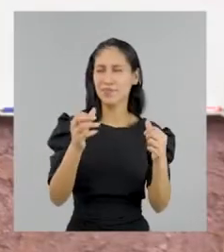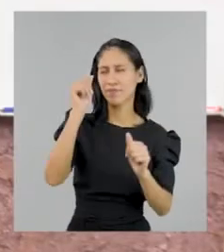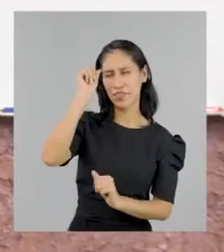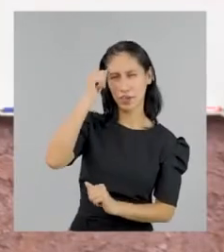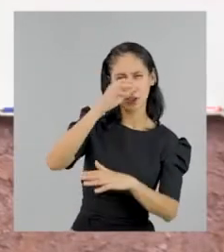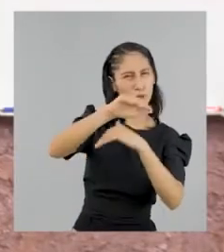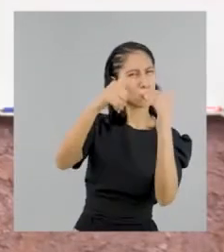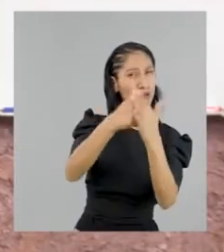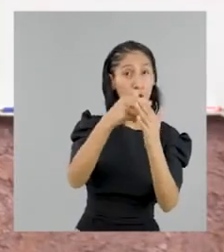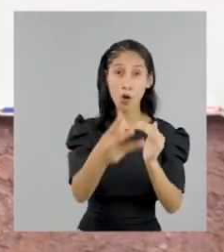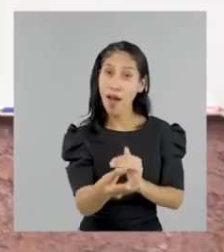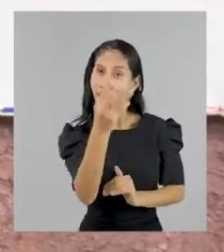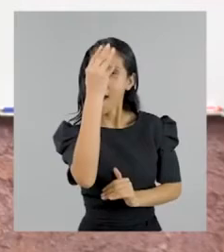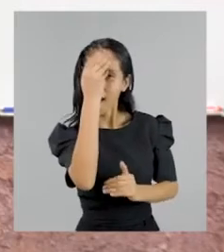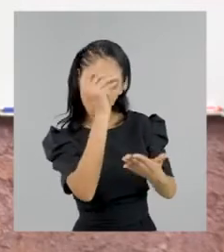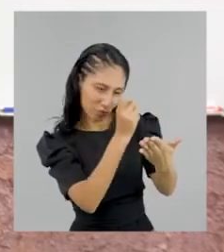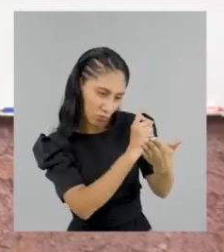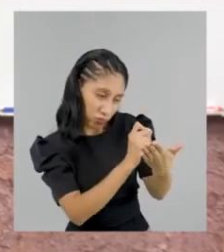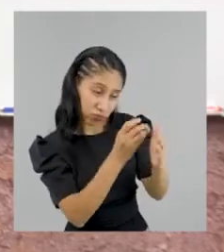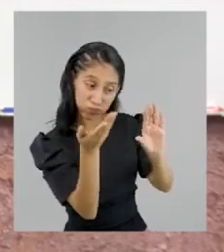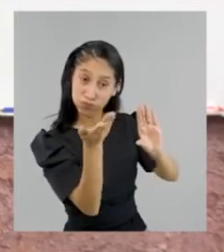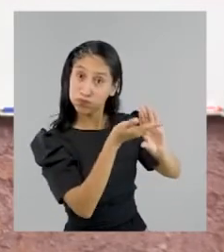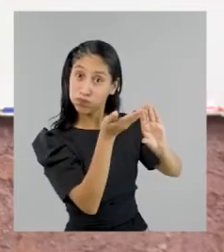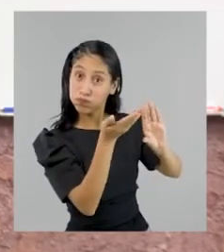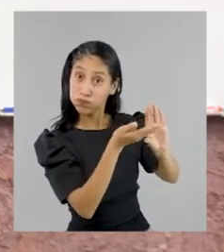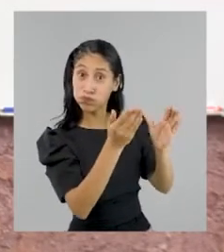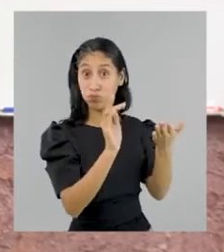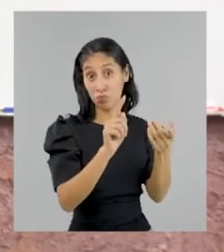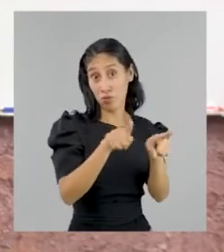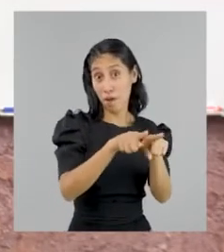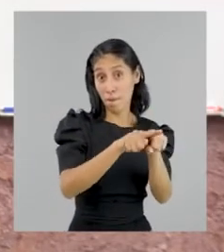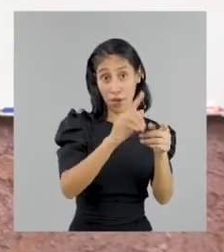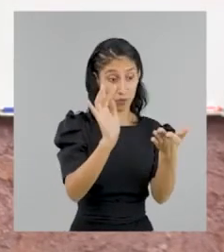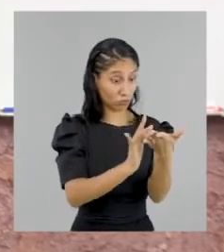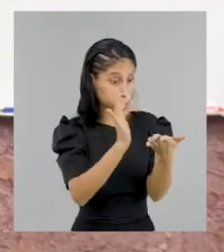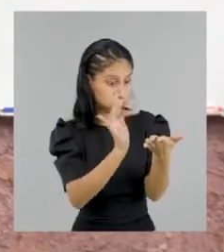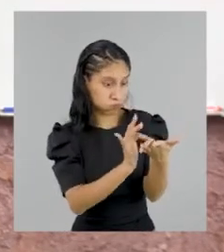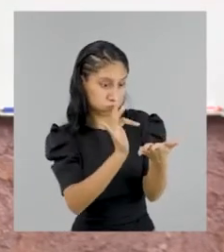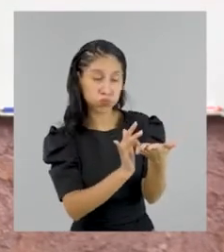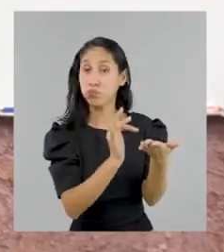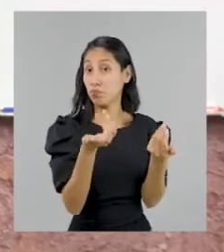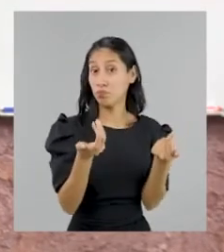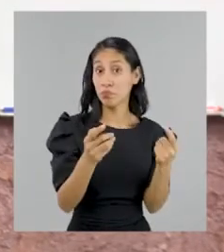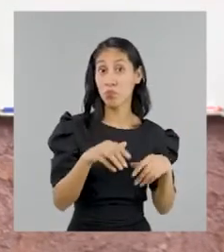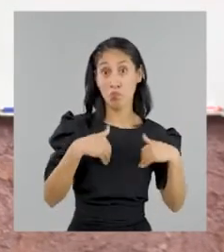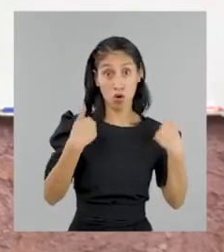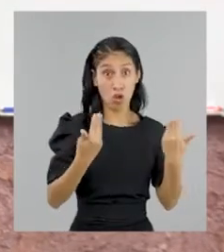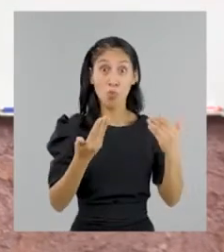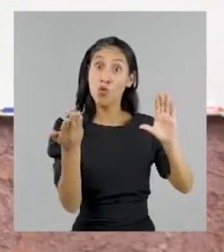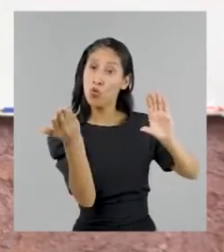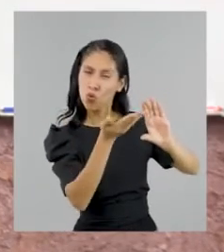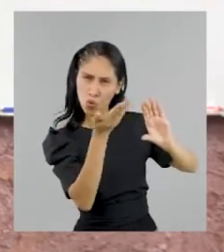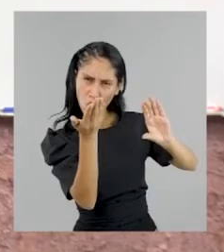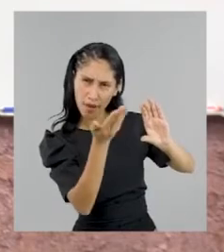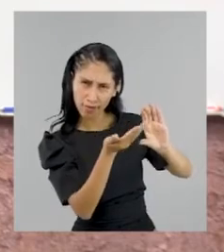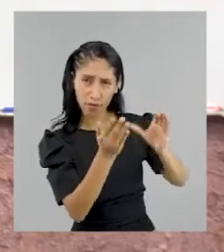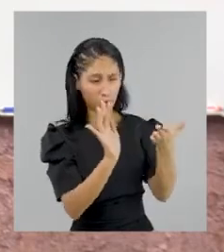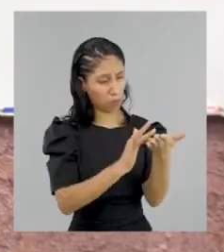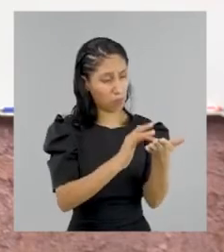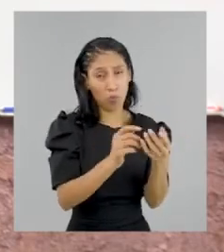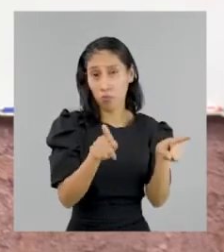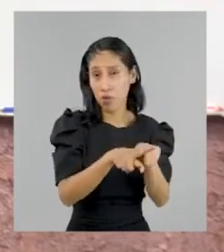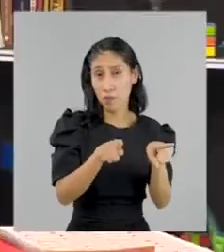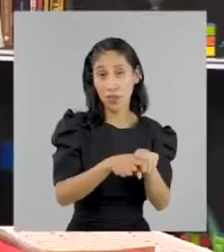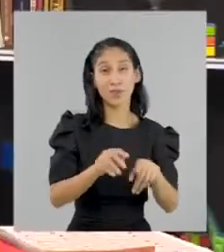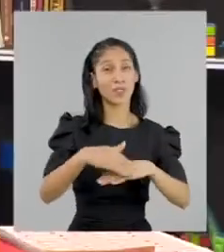Recordemos recopilar toda la información obtenida, tales como tablas, gráficos y procedimientos matemáticos, en un portafolio físico